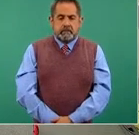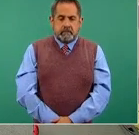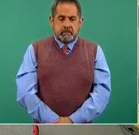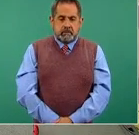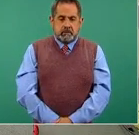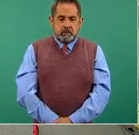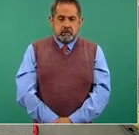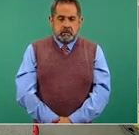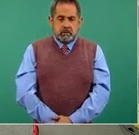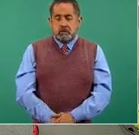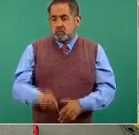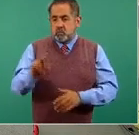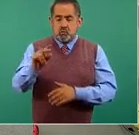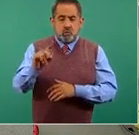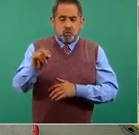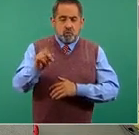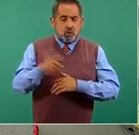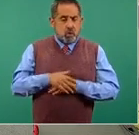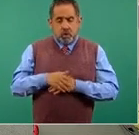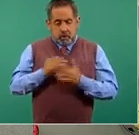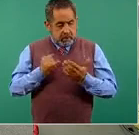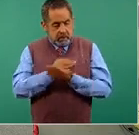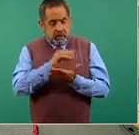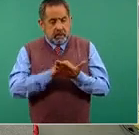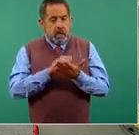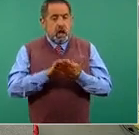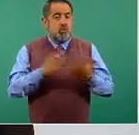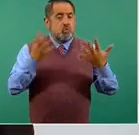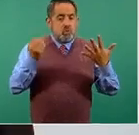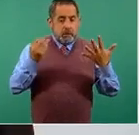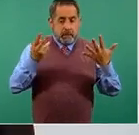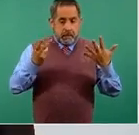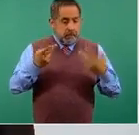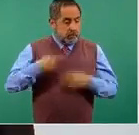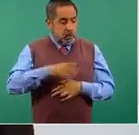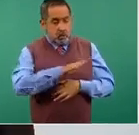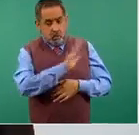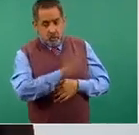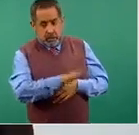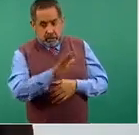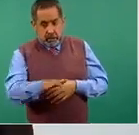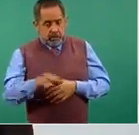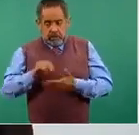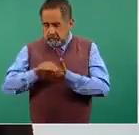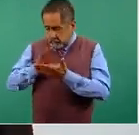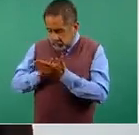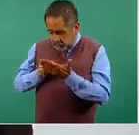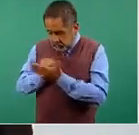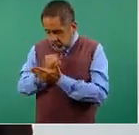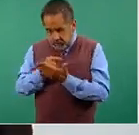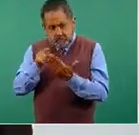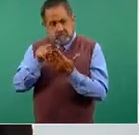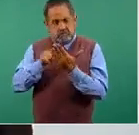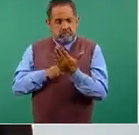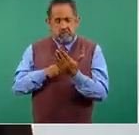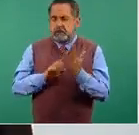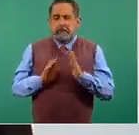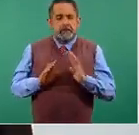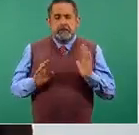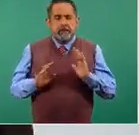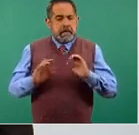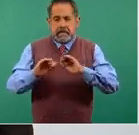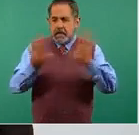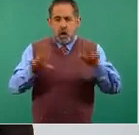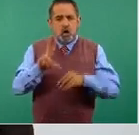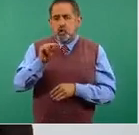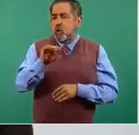No, hasta el momento tenemos ya dictaminadas 9 defunciones que la dictaminación ha sido muy